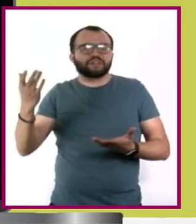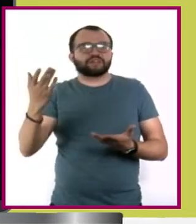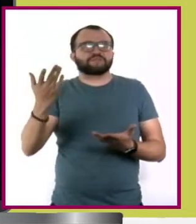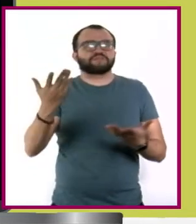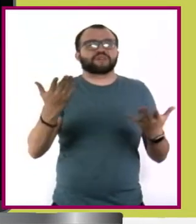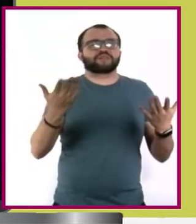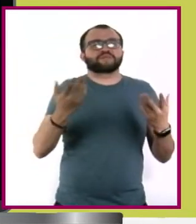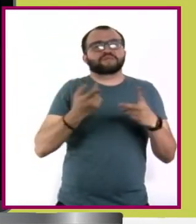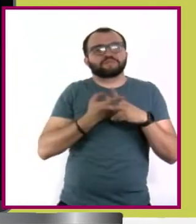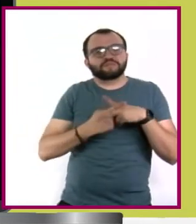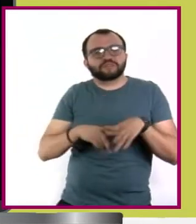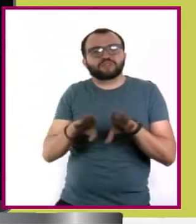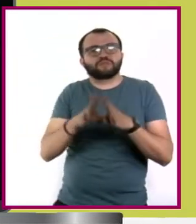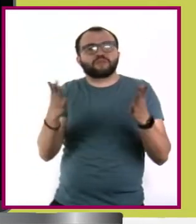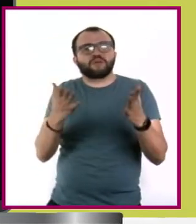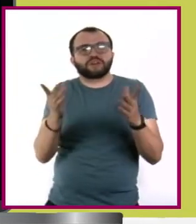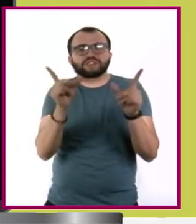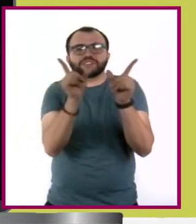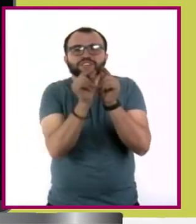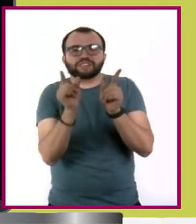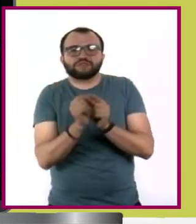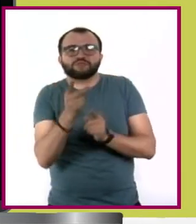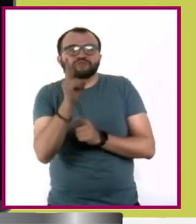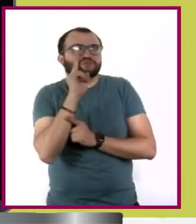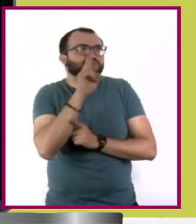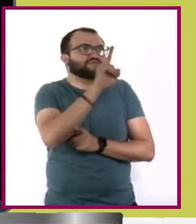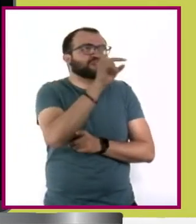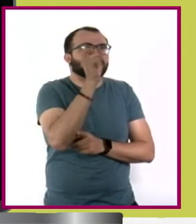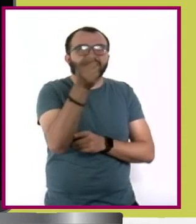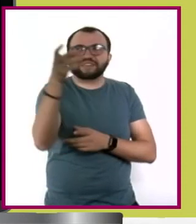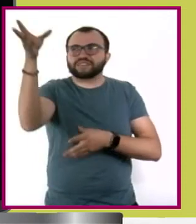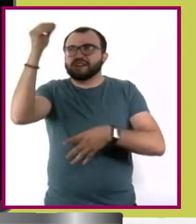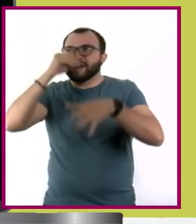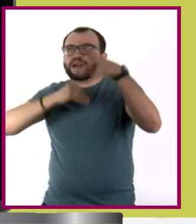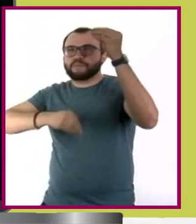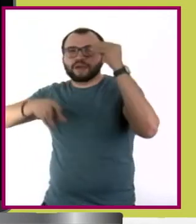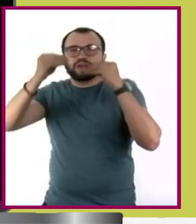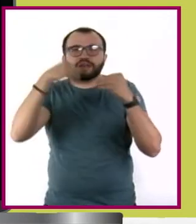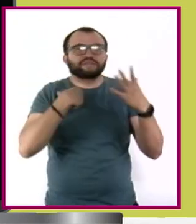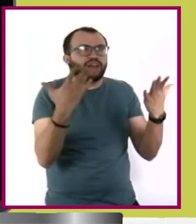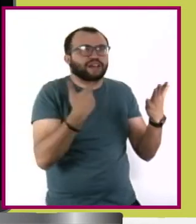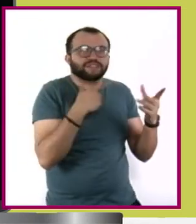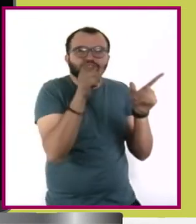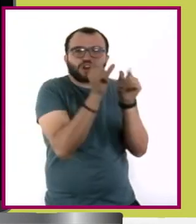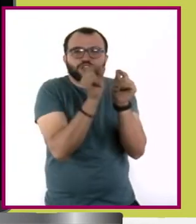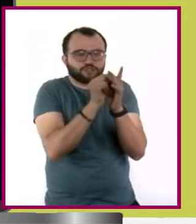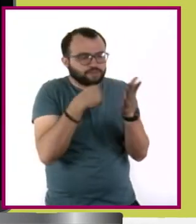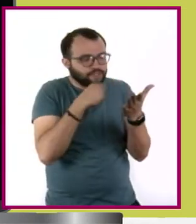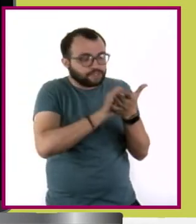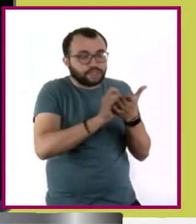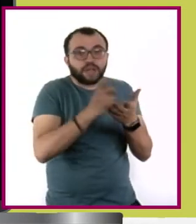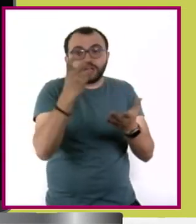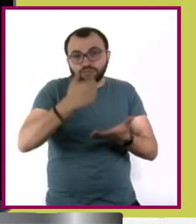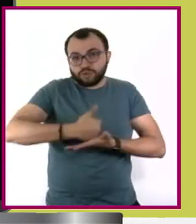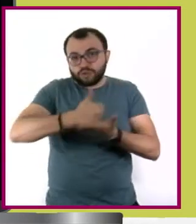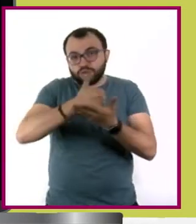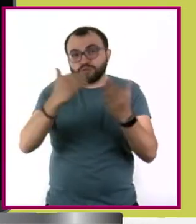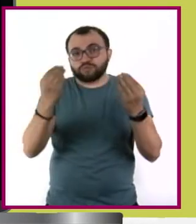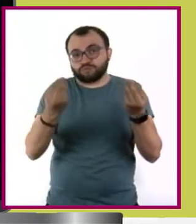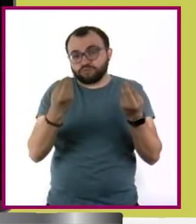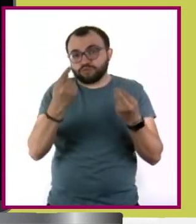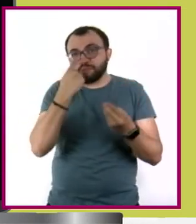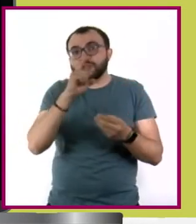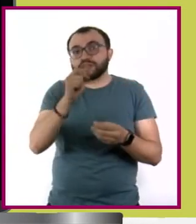empezar a hacer resúmenes de lo que han visto, de lo que han aprendido. Y bueno, esto les va a ayudar mucho en